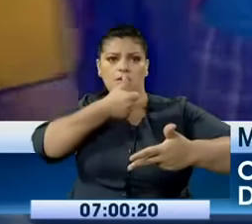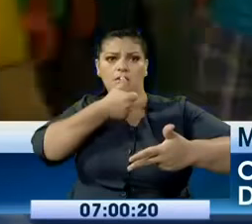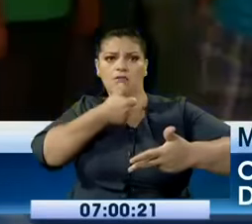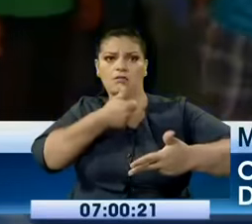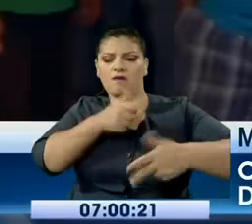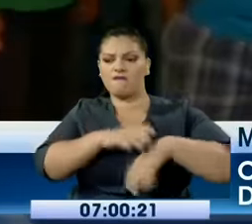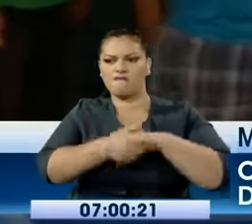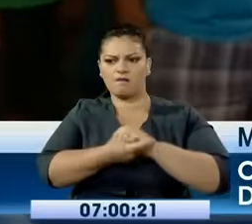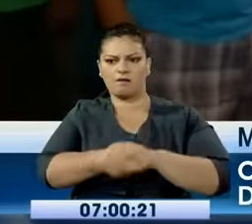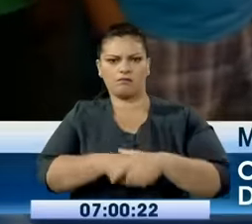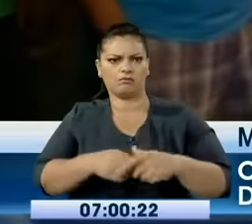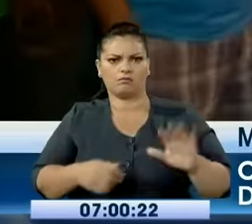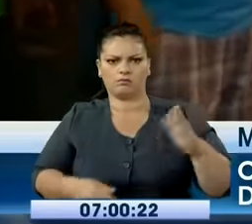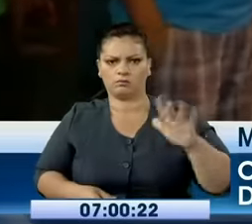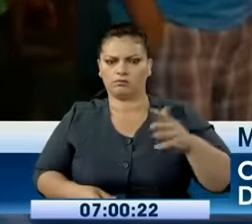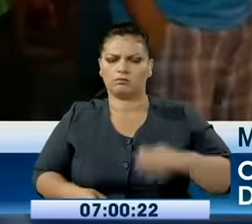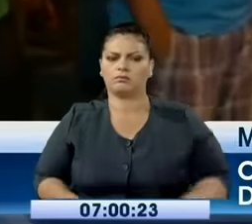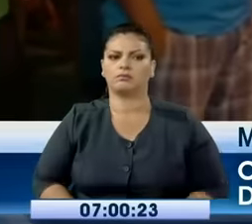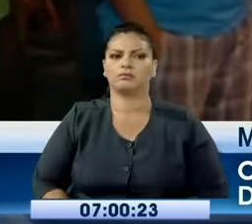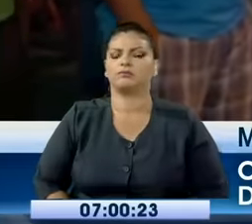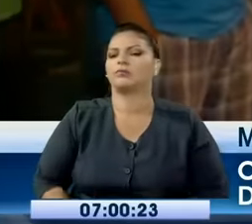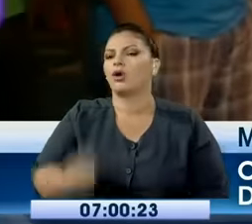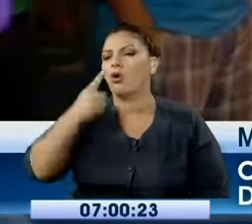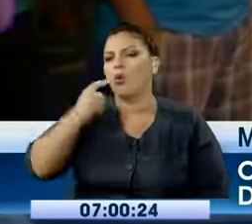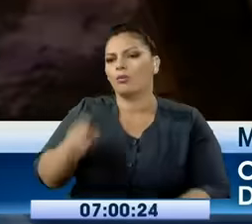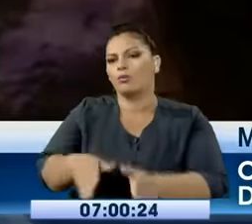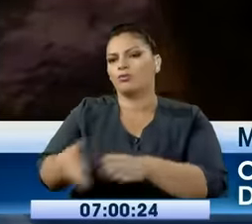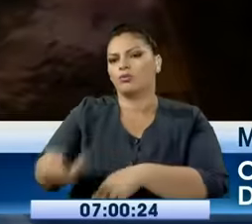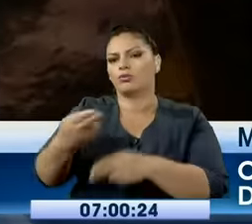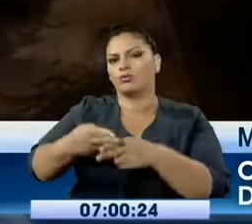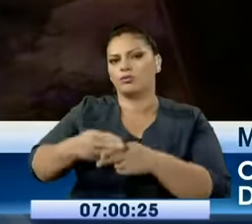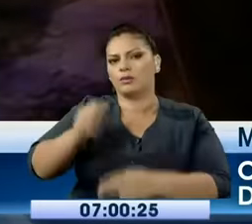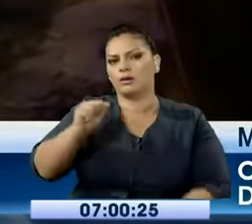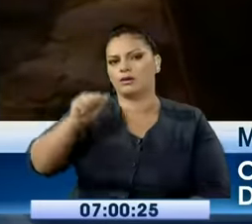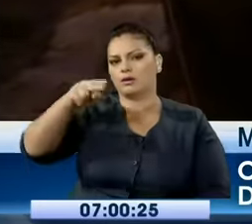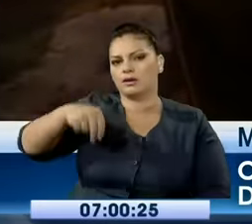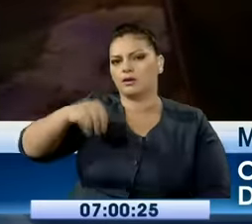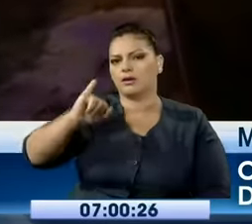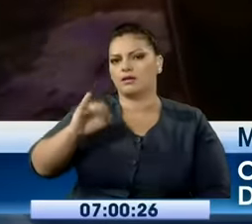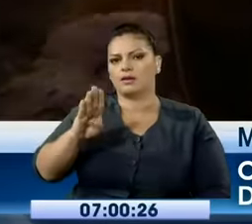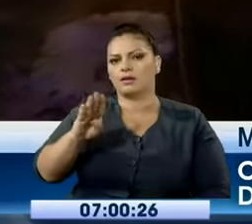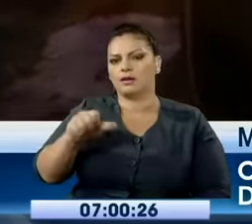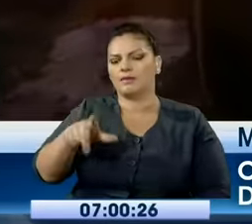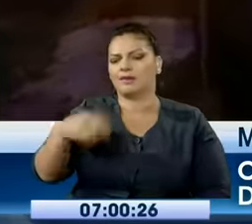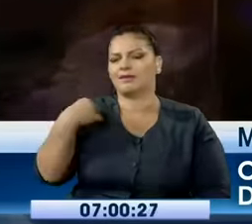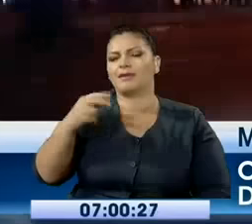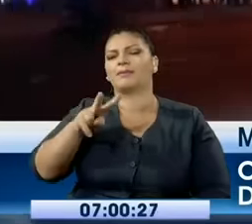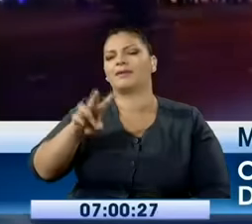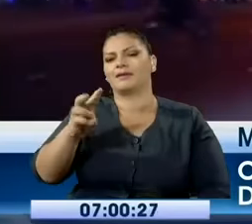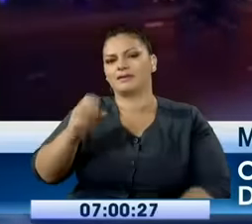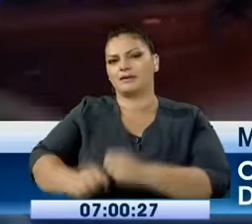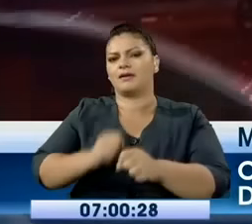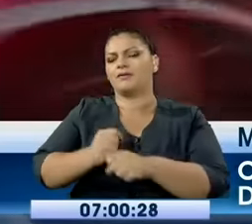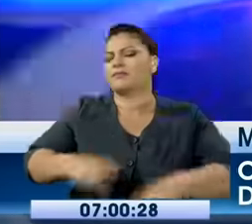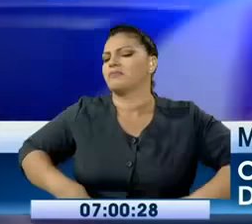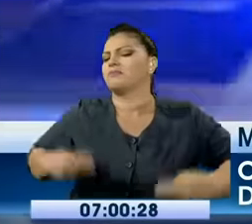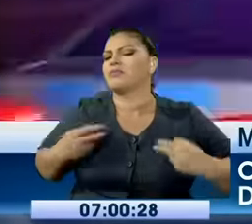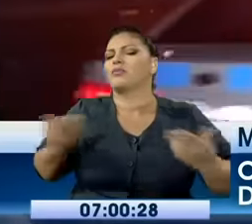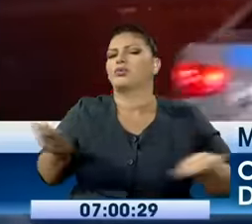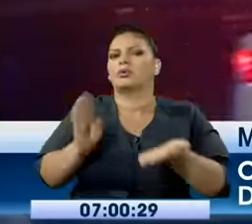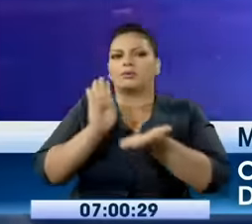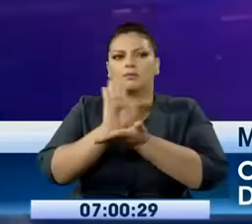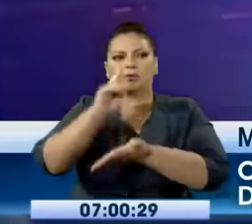víctima mortal fue identificada como Aníbal Conforme Cercado, de 26 años, y vivía en el bloque 5 de